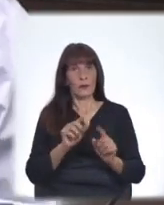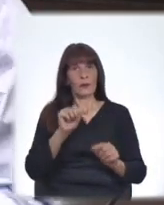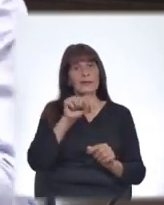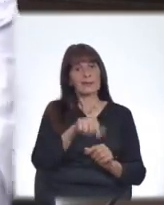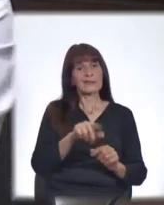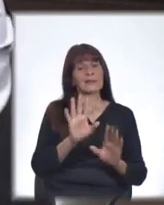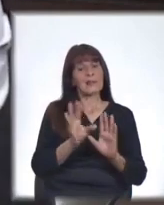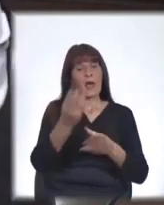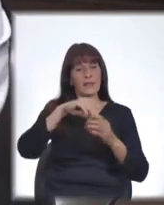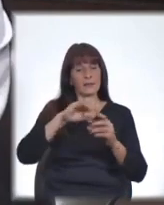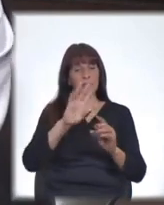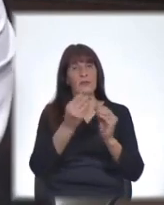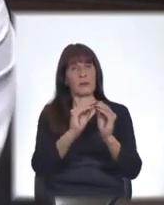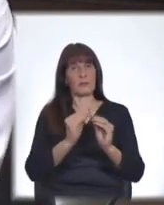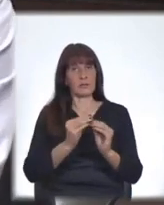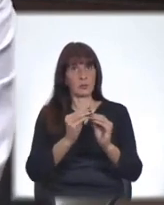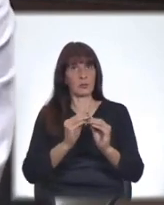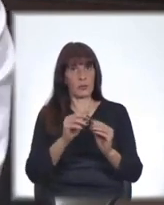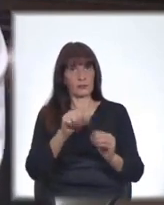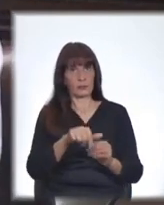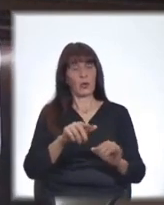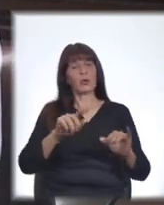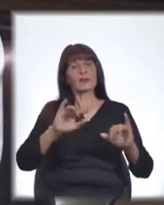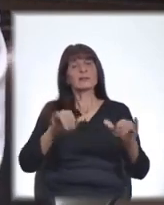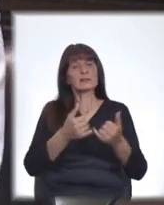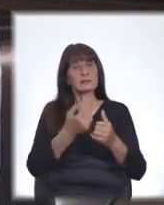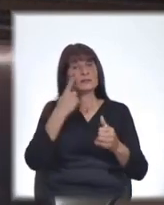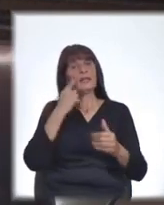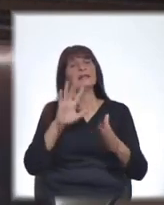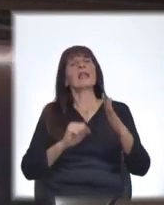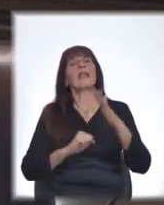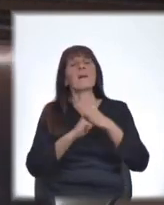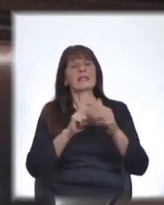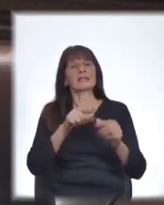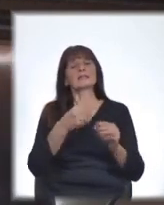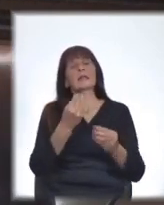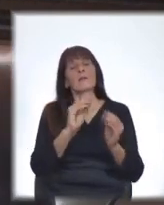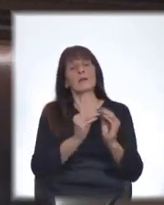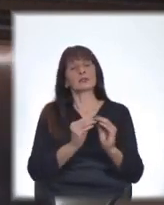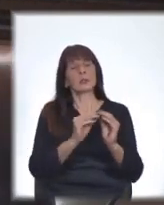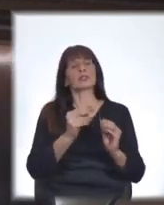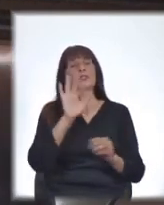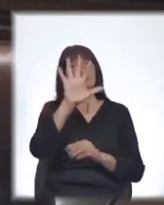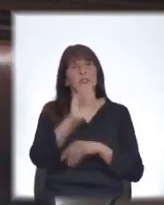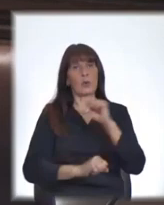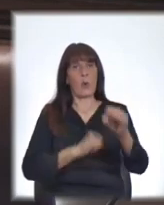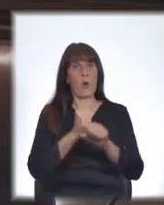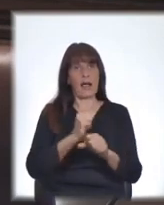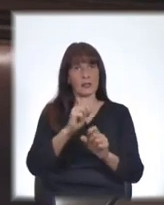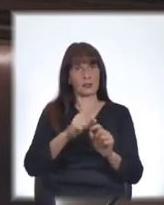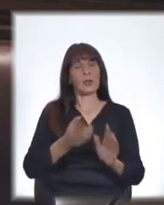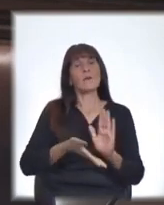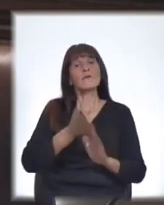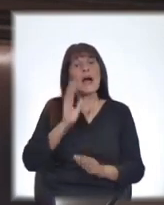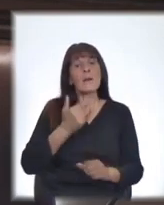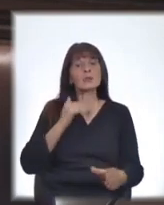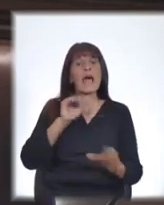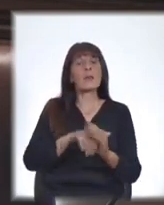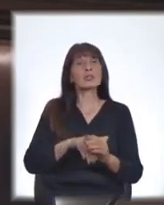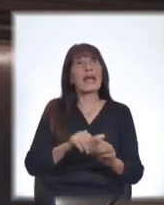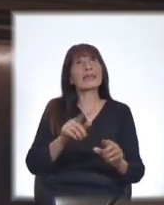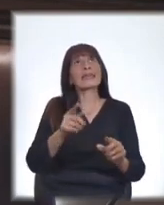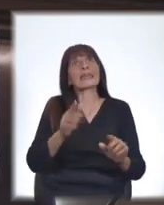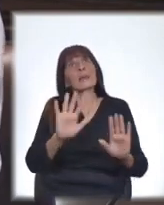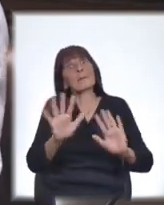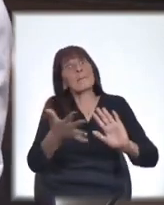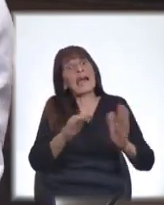en el presupuesto. Casi que lo indicativo ya no es la meta fiscal, sino el presupuesto quinquenal. Vamos a votar algo que es estimativo.